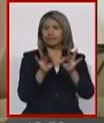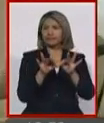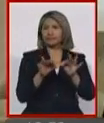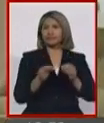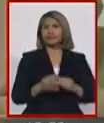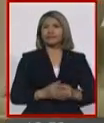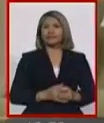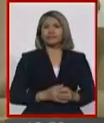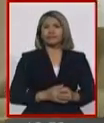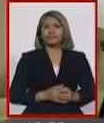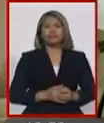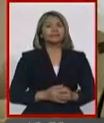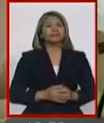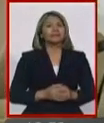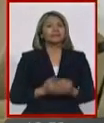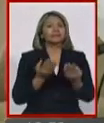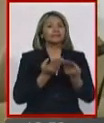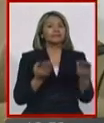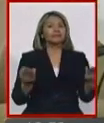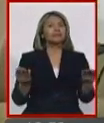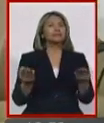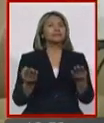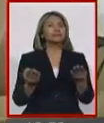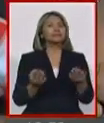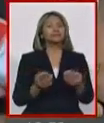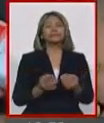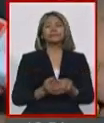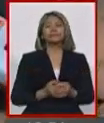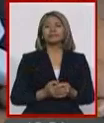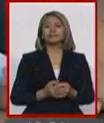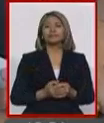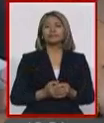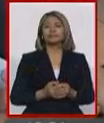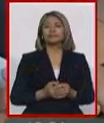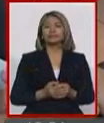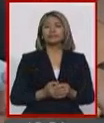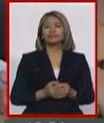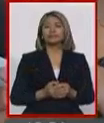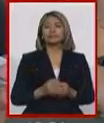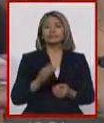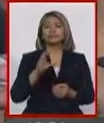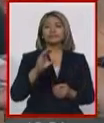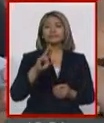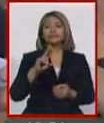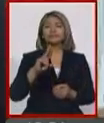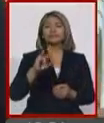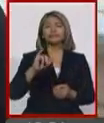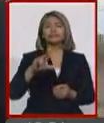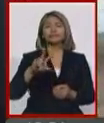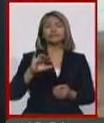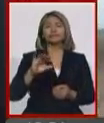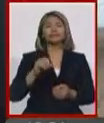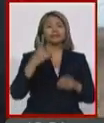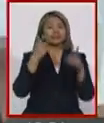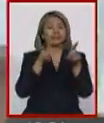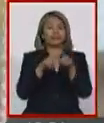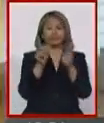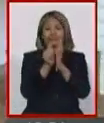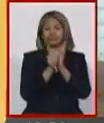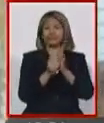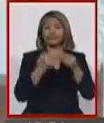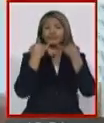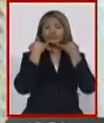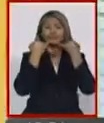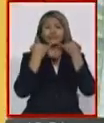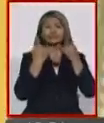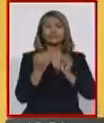cuanto a patrimonio se refiere, porque, reitero, él era civilista. El hermano del abogado prestó